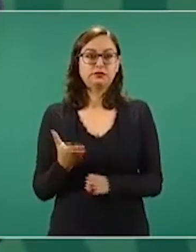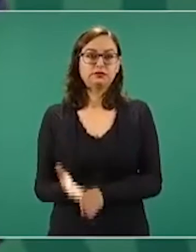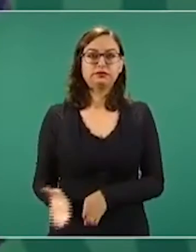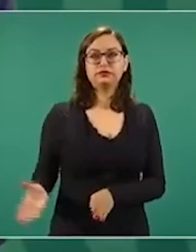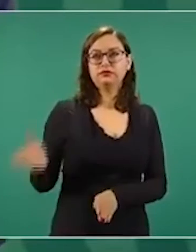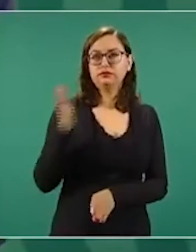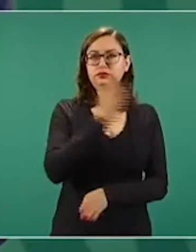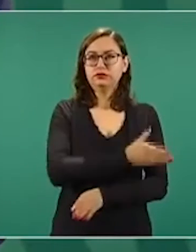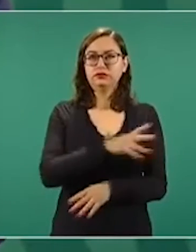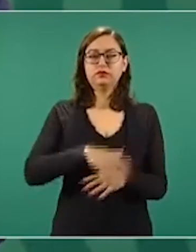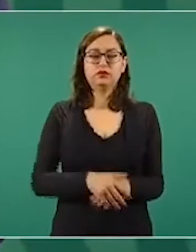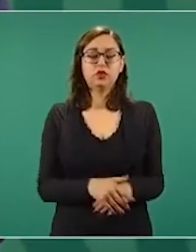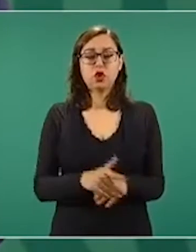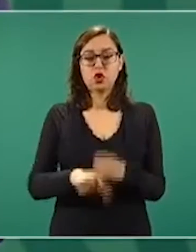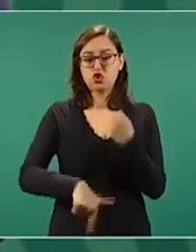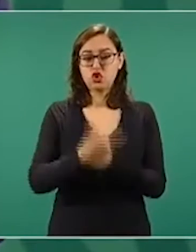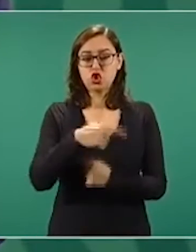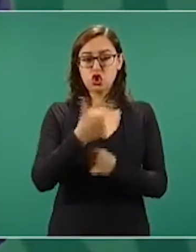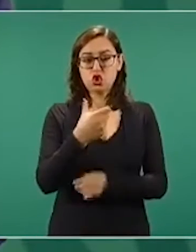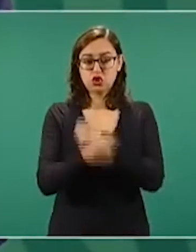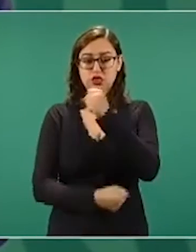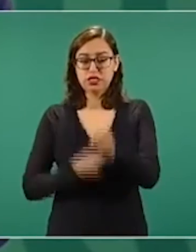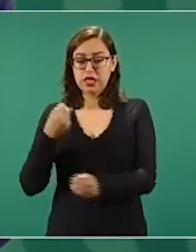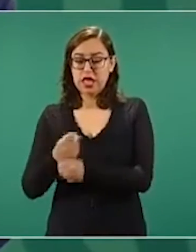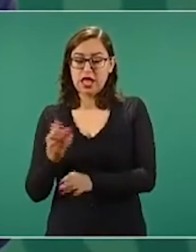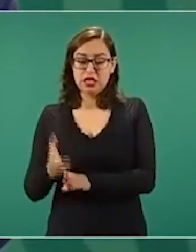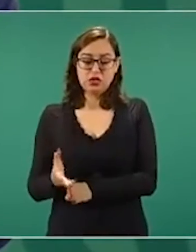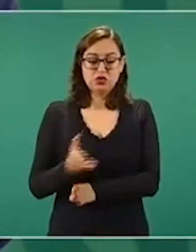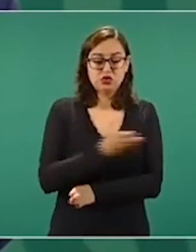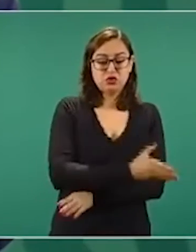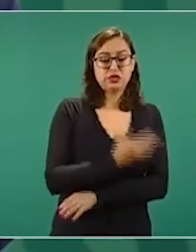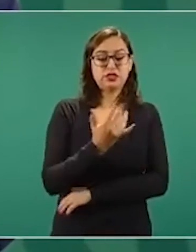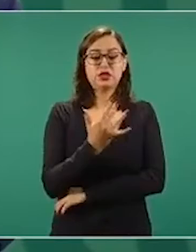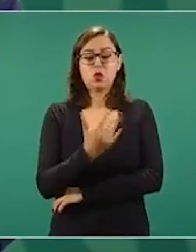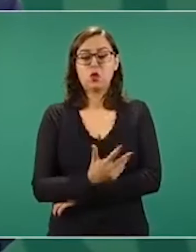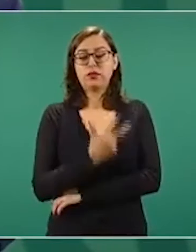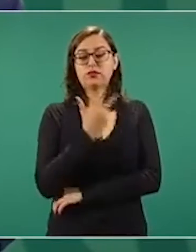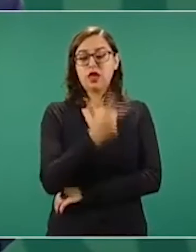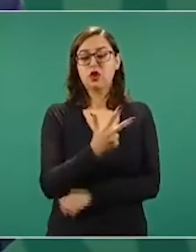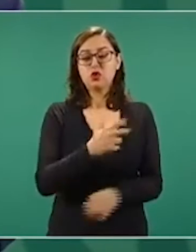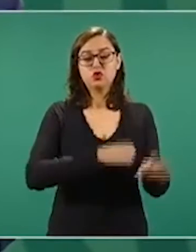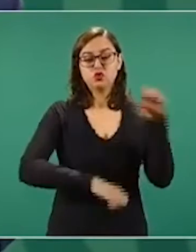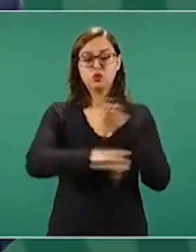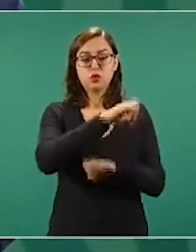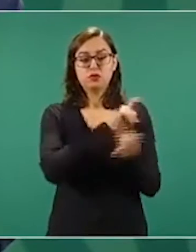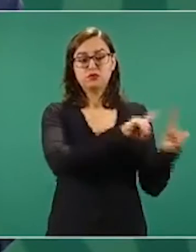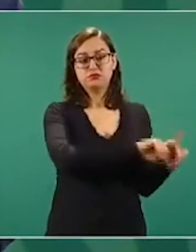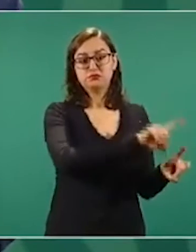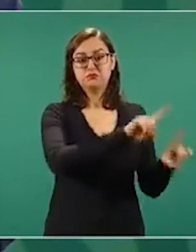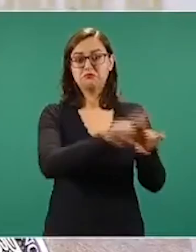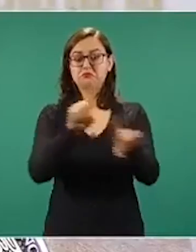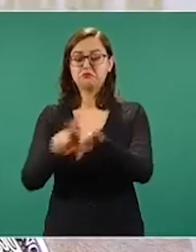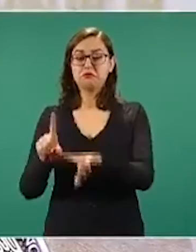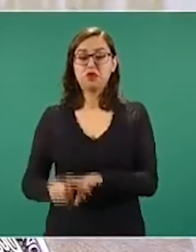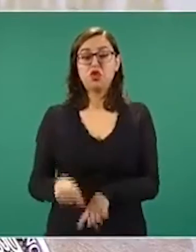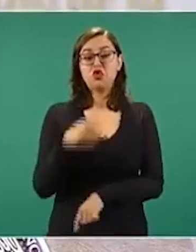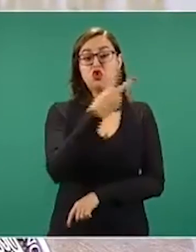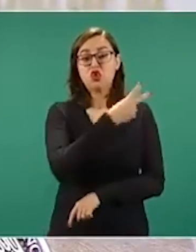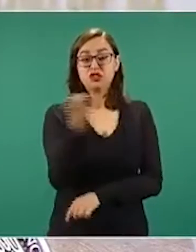58 grandes empresas dejaron de pagar cerca de 200,000 millones de